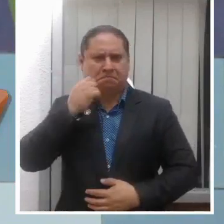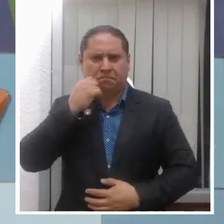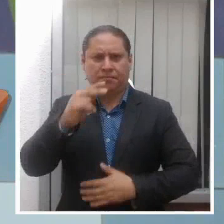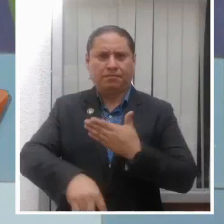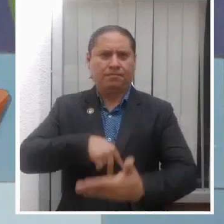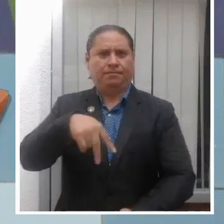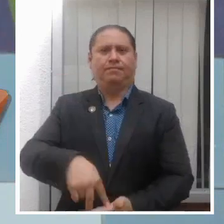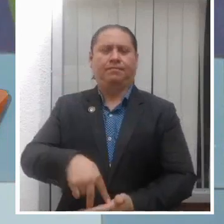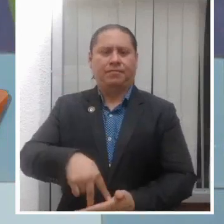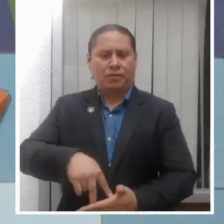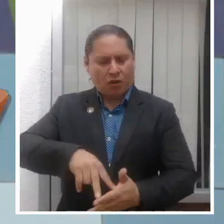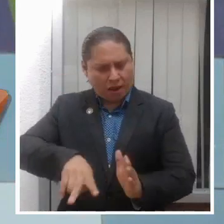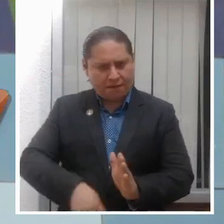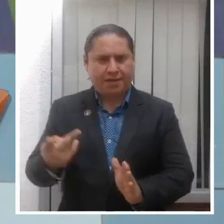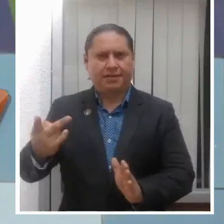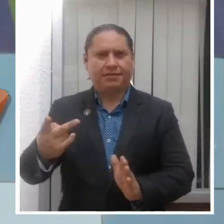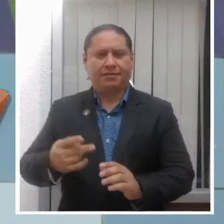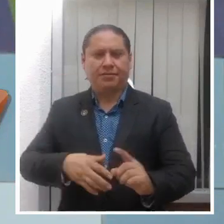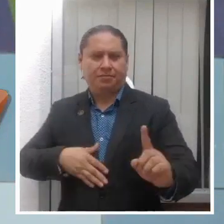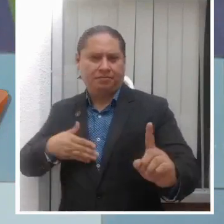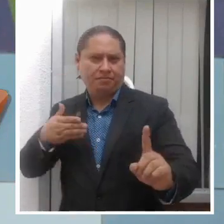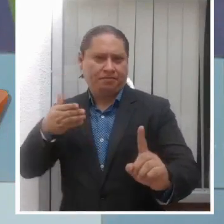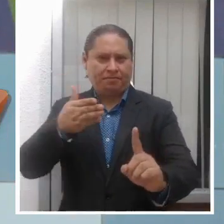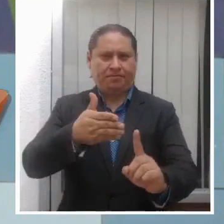levantarse y lleguen a la meta